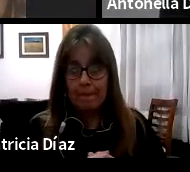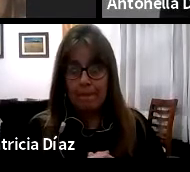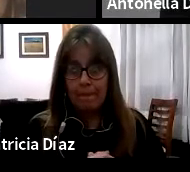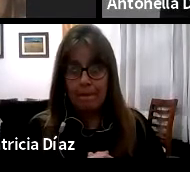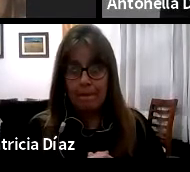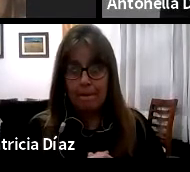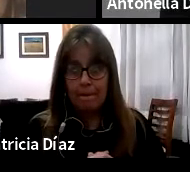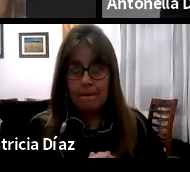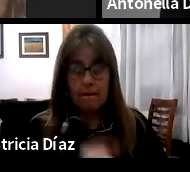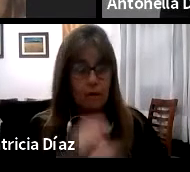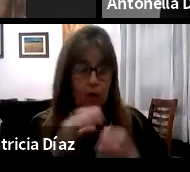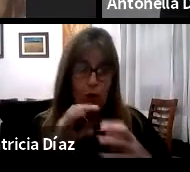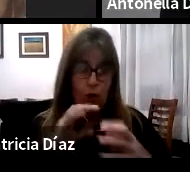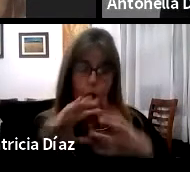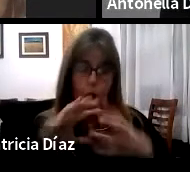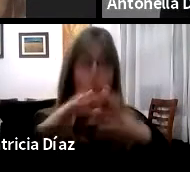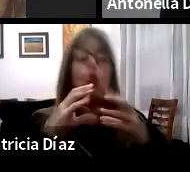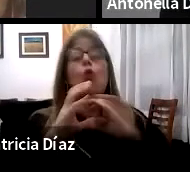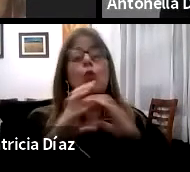el trato con ella, ¿no?